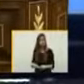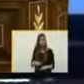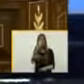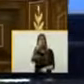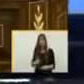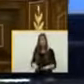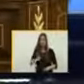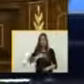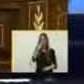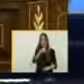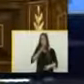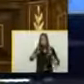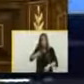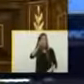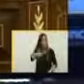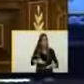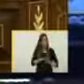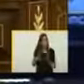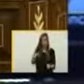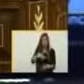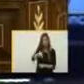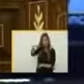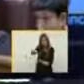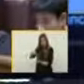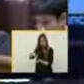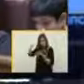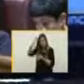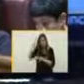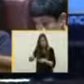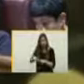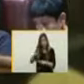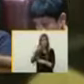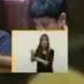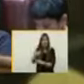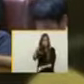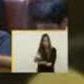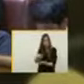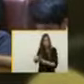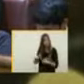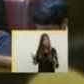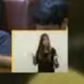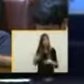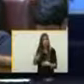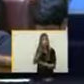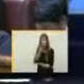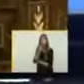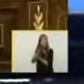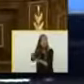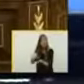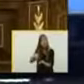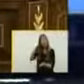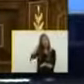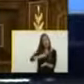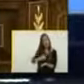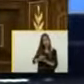Rajoy, que no tenía ni la más mínima posibilidad de ser elegido presidente, ninguna posibilidad de ser elegido presidente, con buen criterio dice, no voy a ir a la